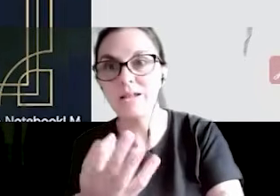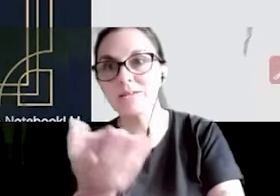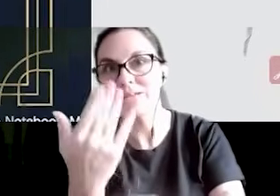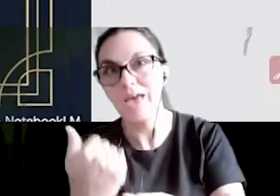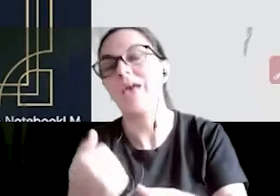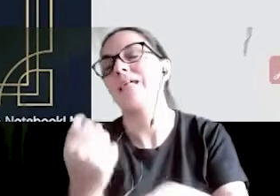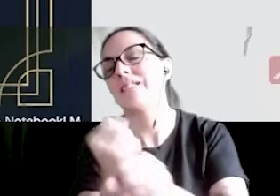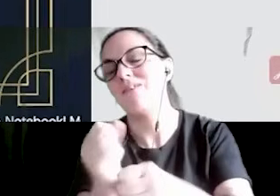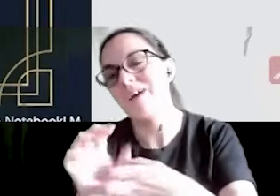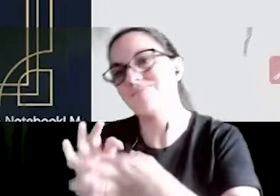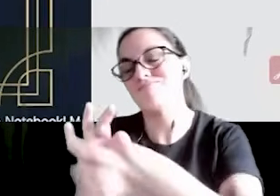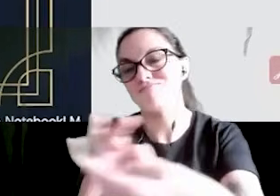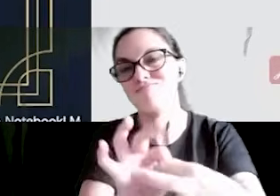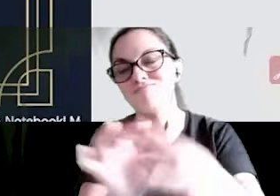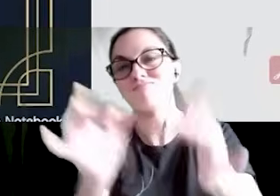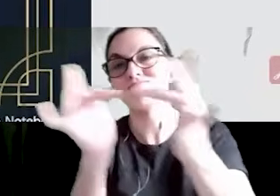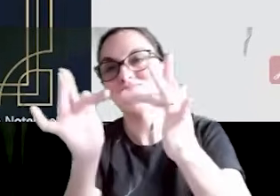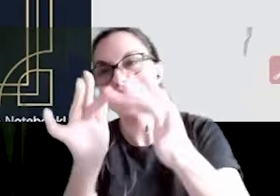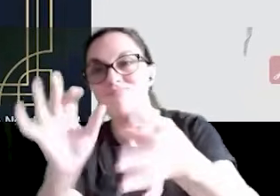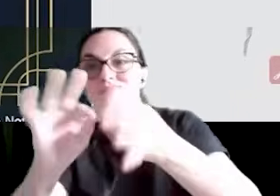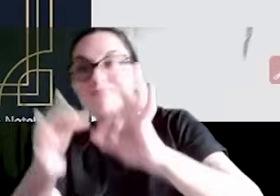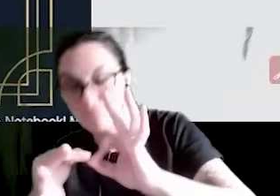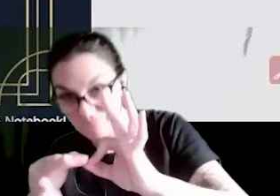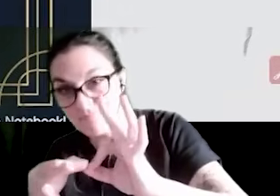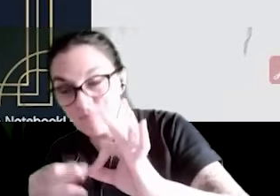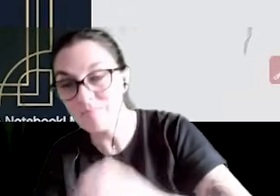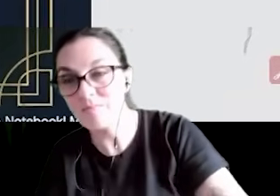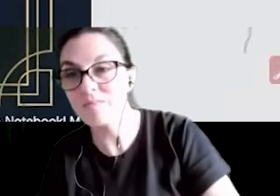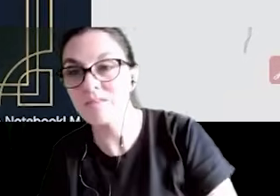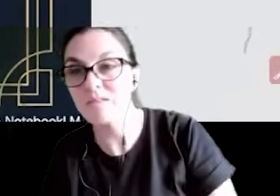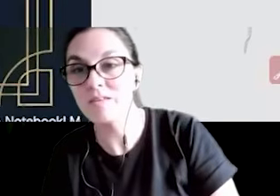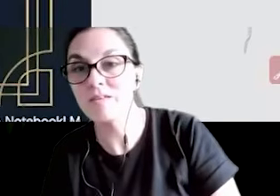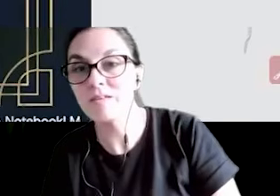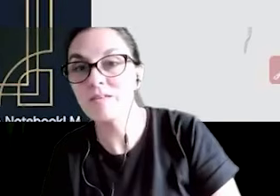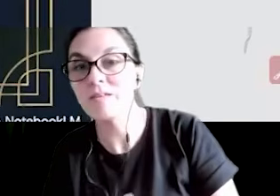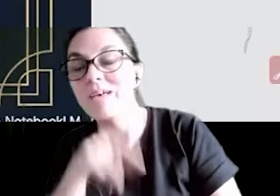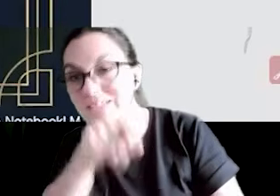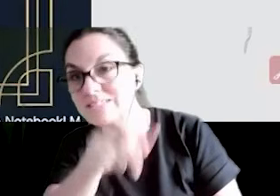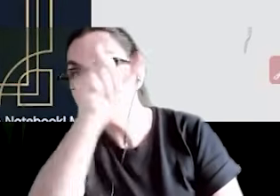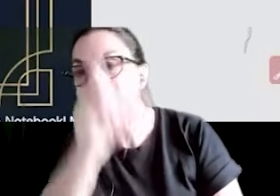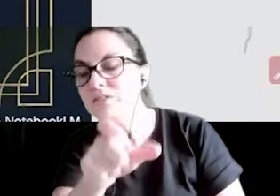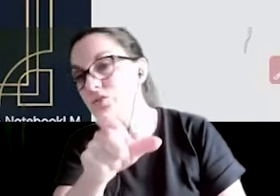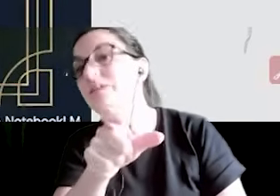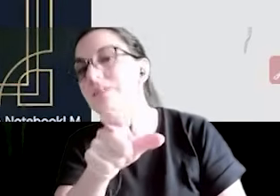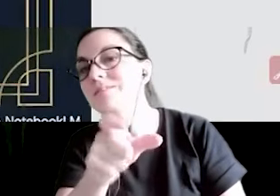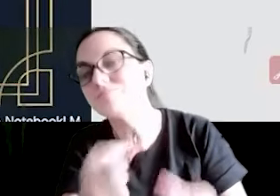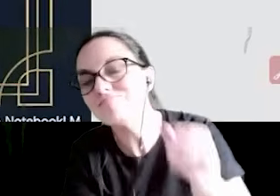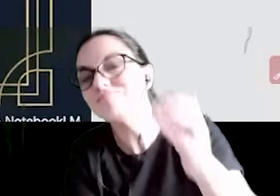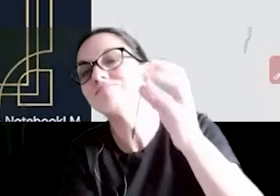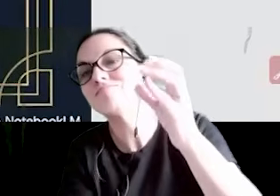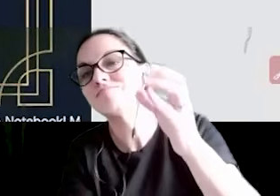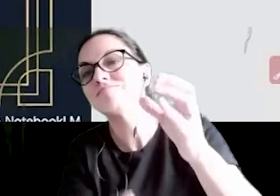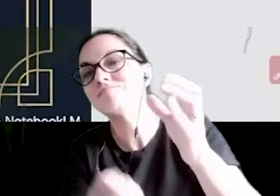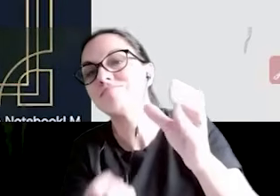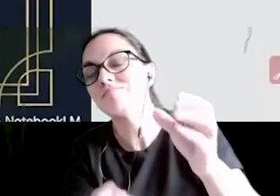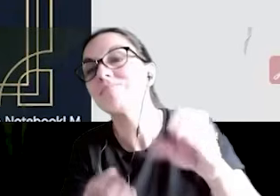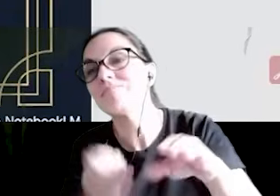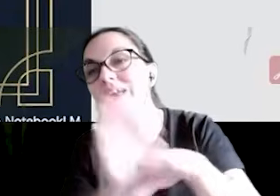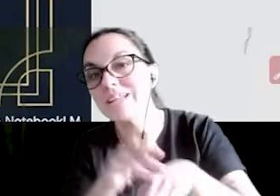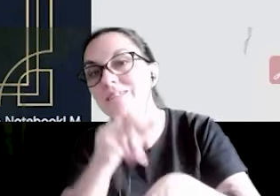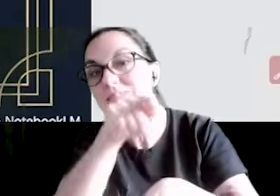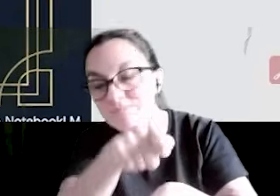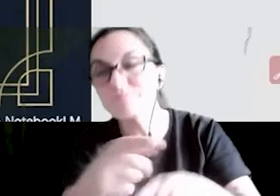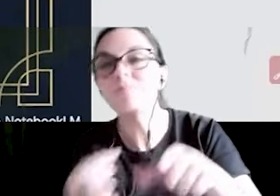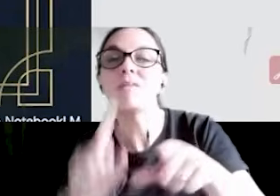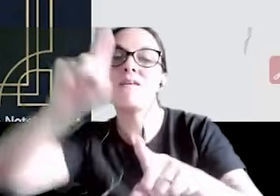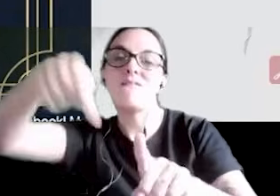criptoactivos dentro de los proveedores de servicios de activos virtuales generó esta terminología bastante más frecuente. Bueno, después en el material